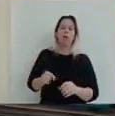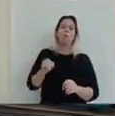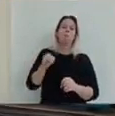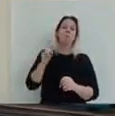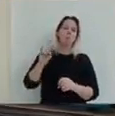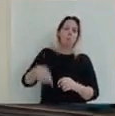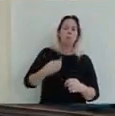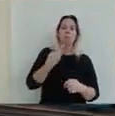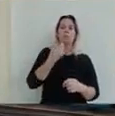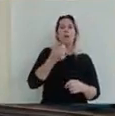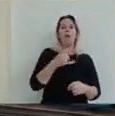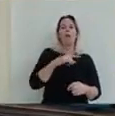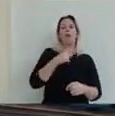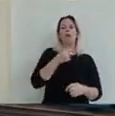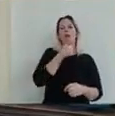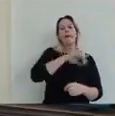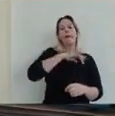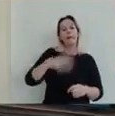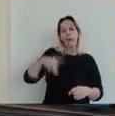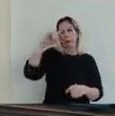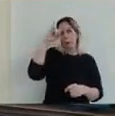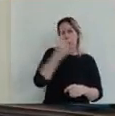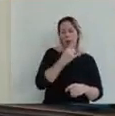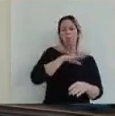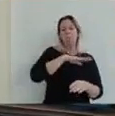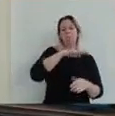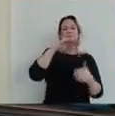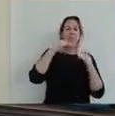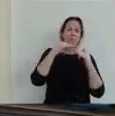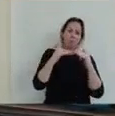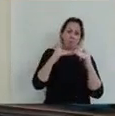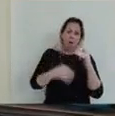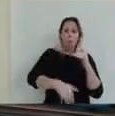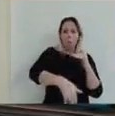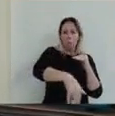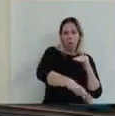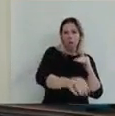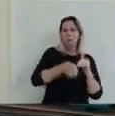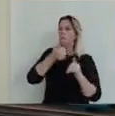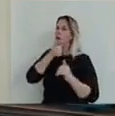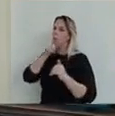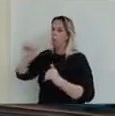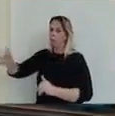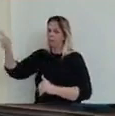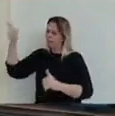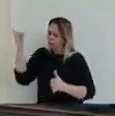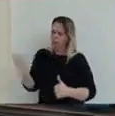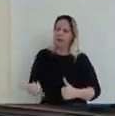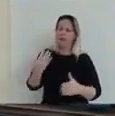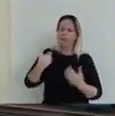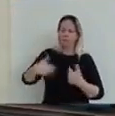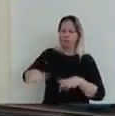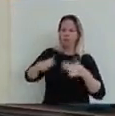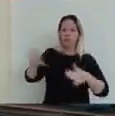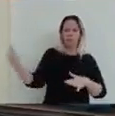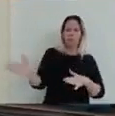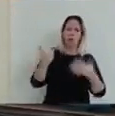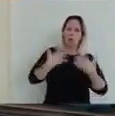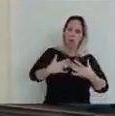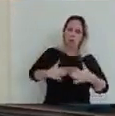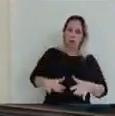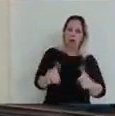el suministro de agua potable estaba garantizado. Así que, bueno, nada más hacer este aporte con respecto a esto que se planteó,